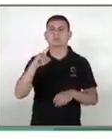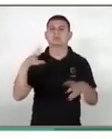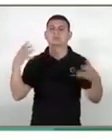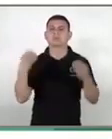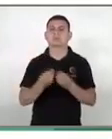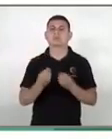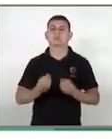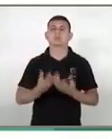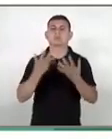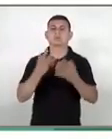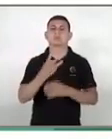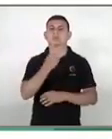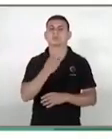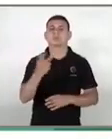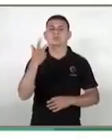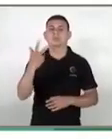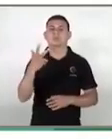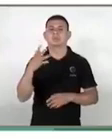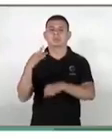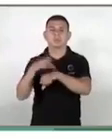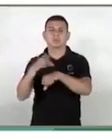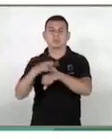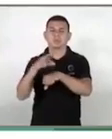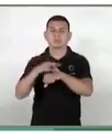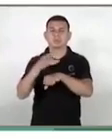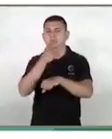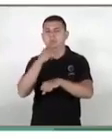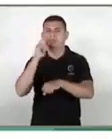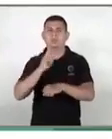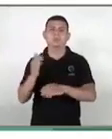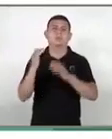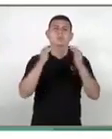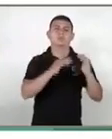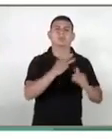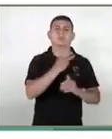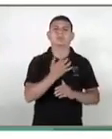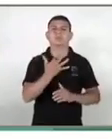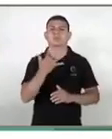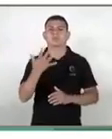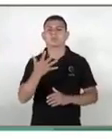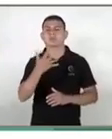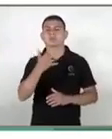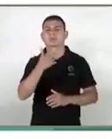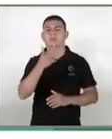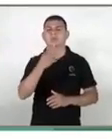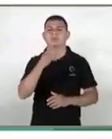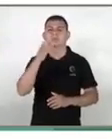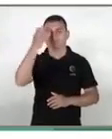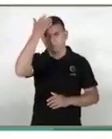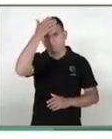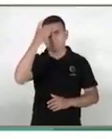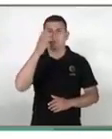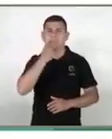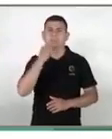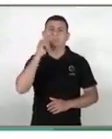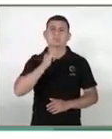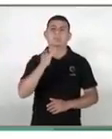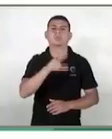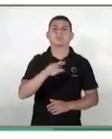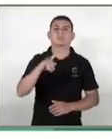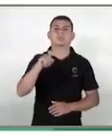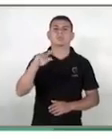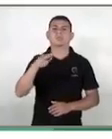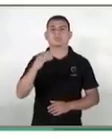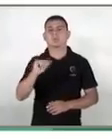de 308 médicos, 355 enfermeras y 199